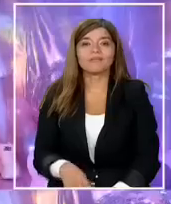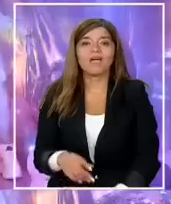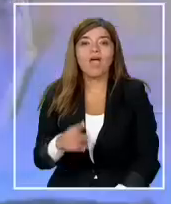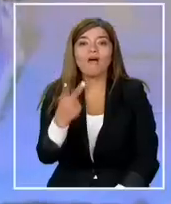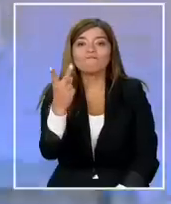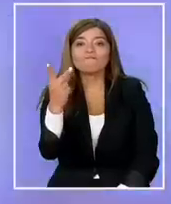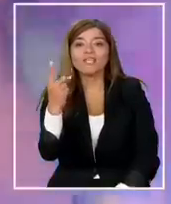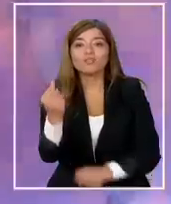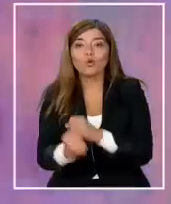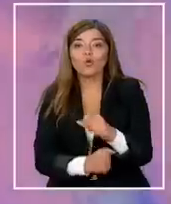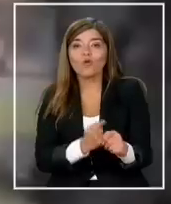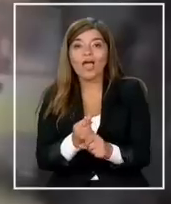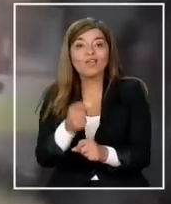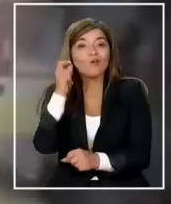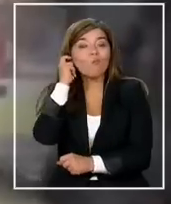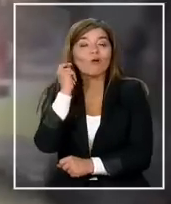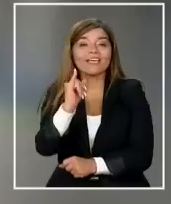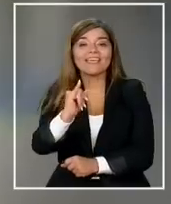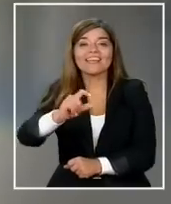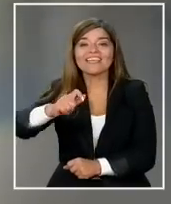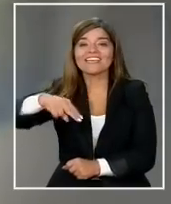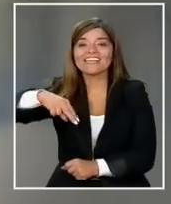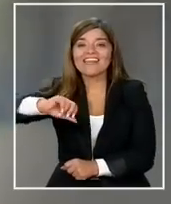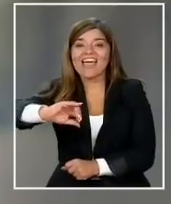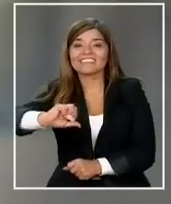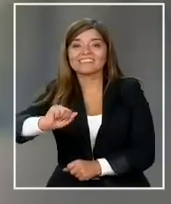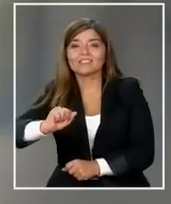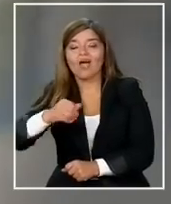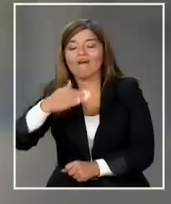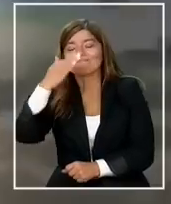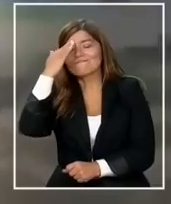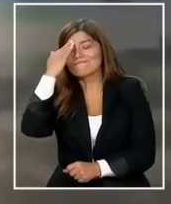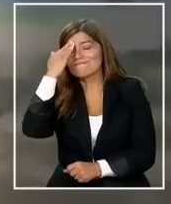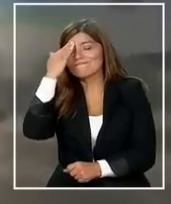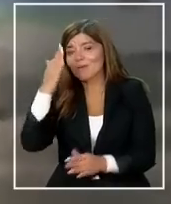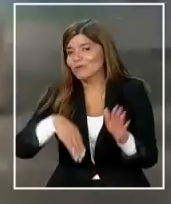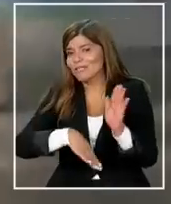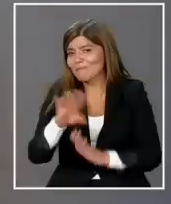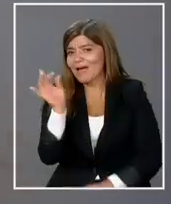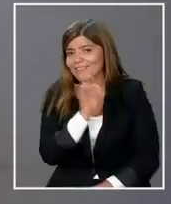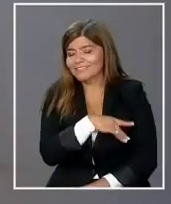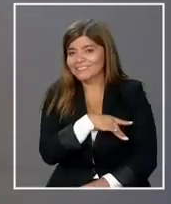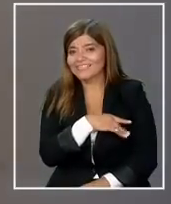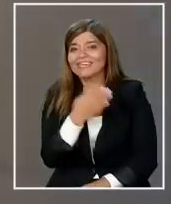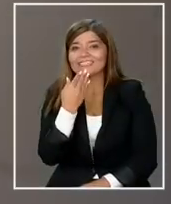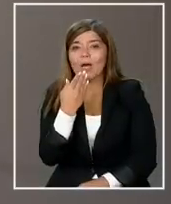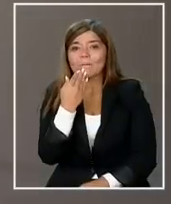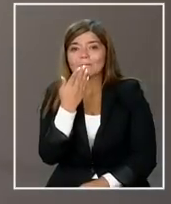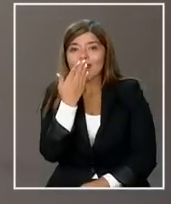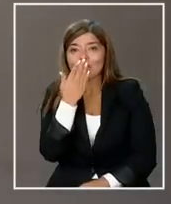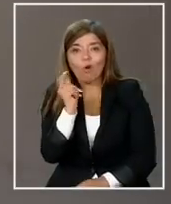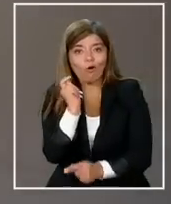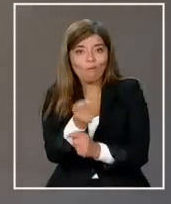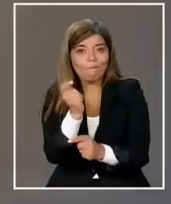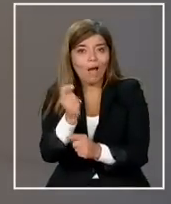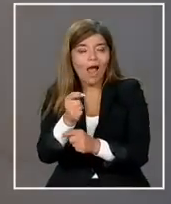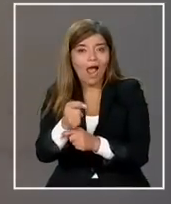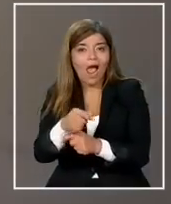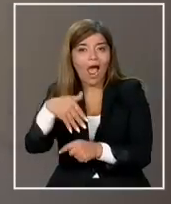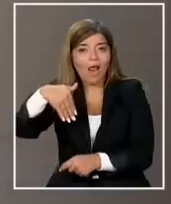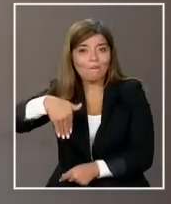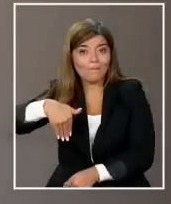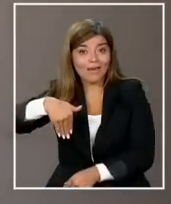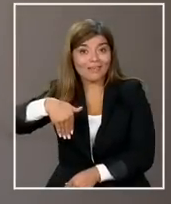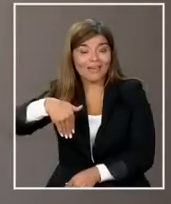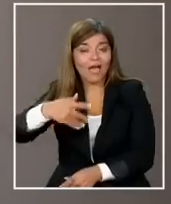Con solo 21 años, Ignacia Antonia es la influencer más famosa de Chile. También una de las mejores pagadas de América del